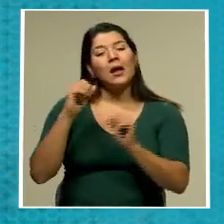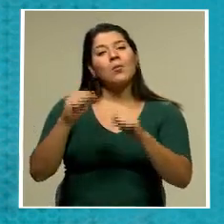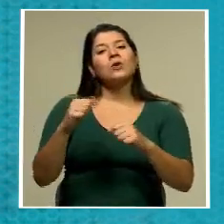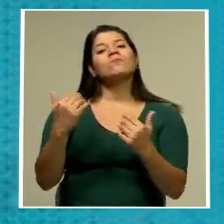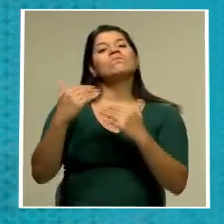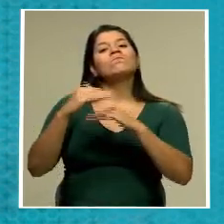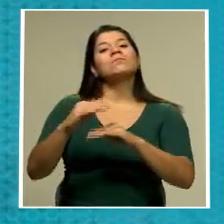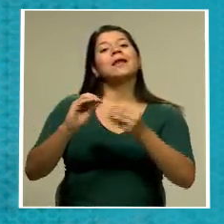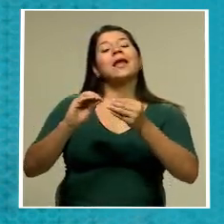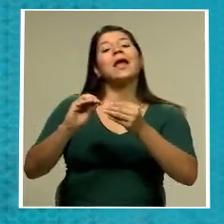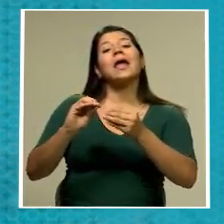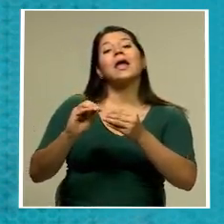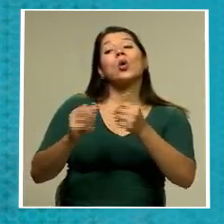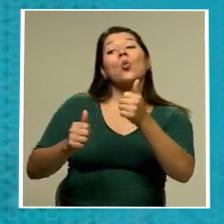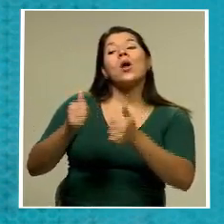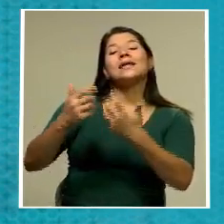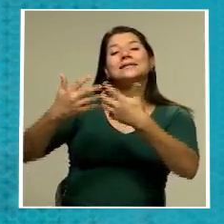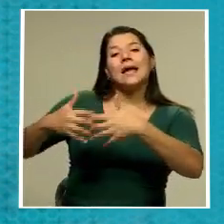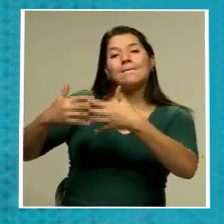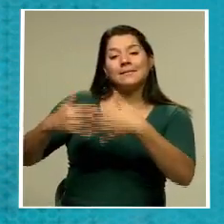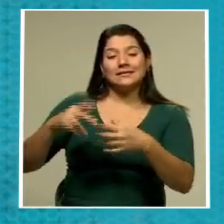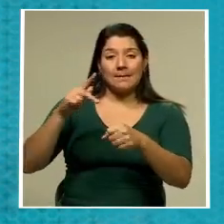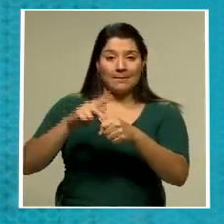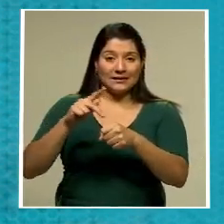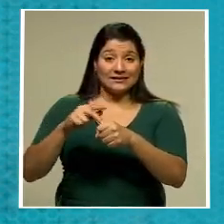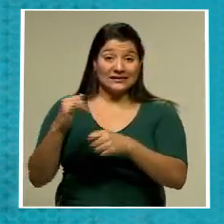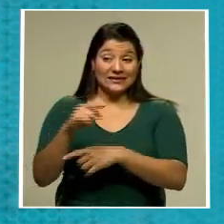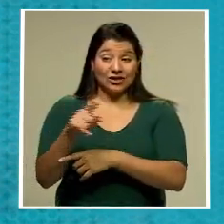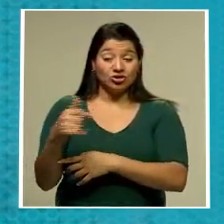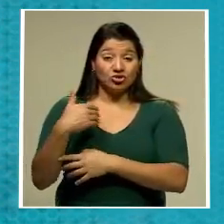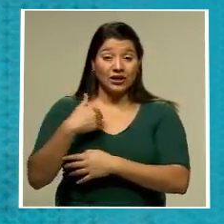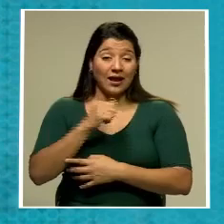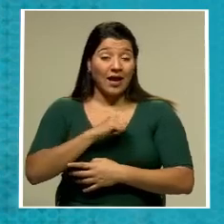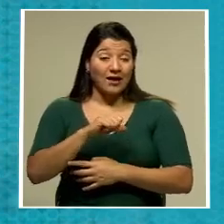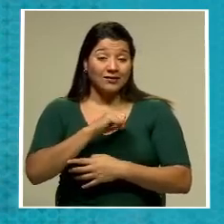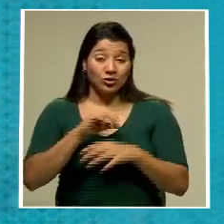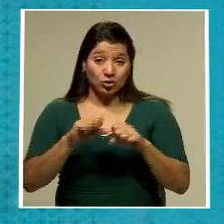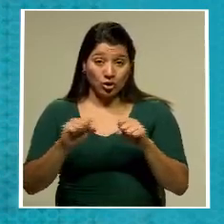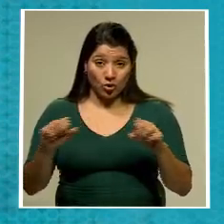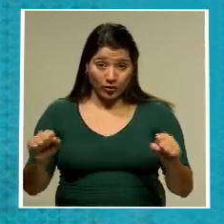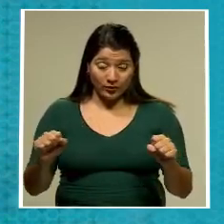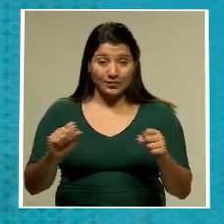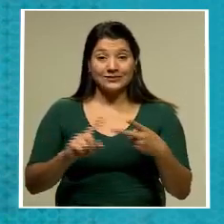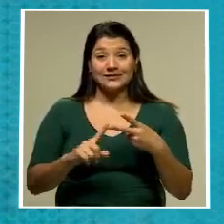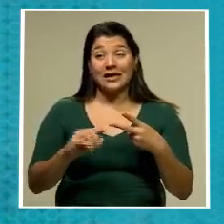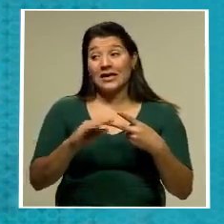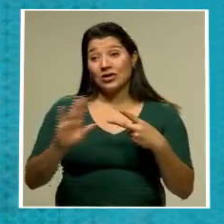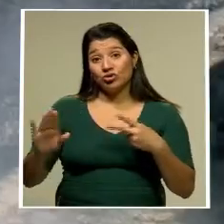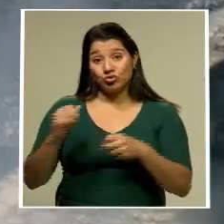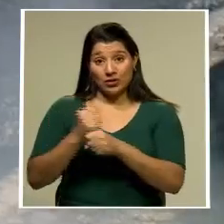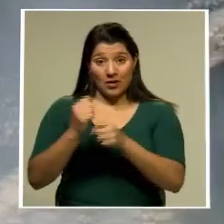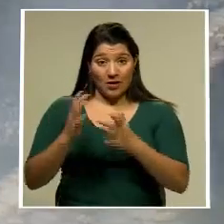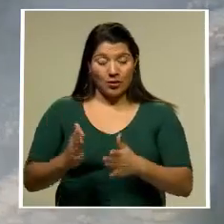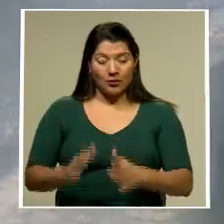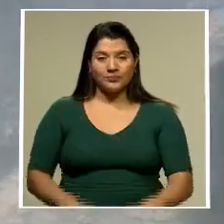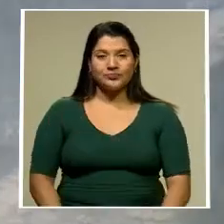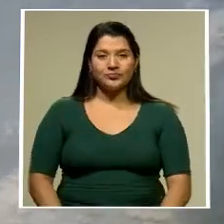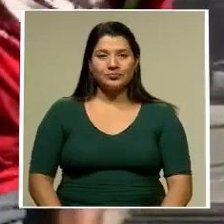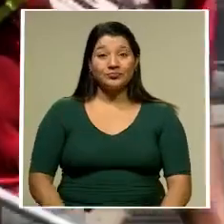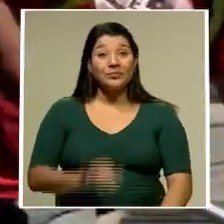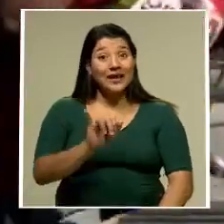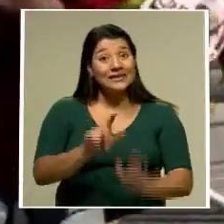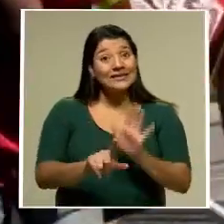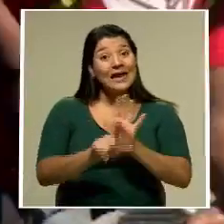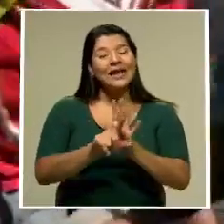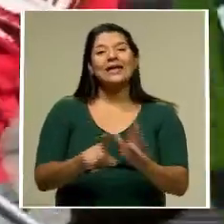la participación de empresas que incurran en actos vergonzosos y corruptos y a sus personeros. Esta ley será